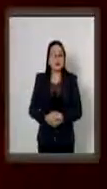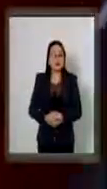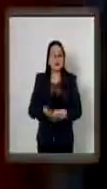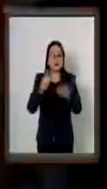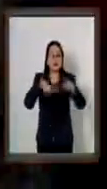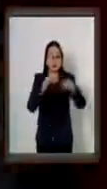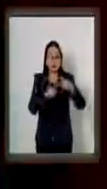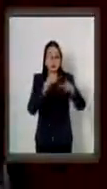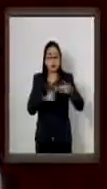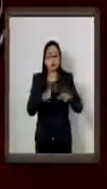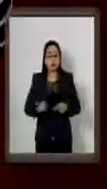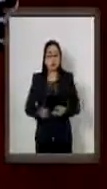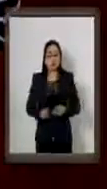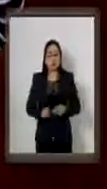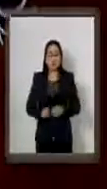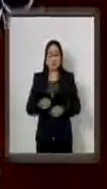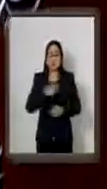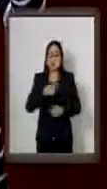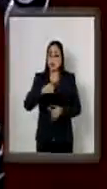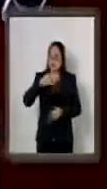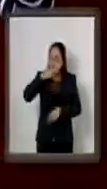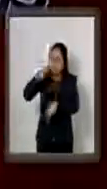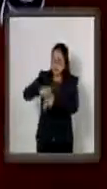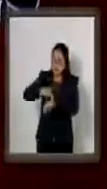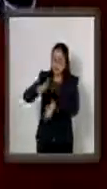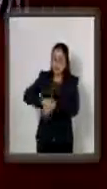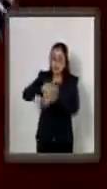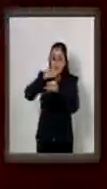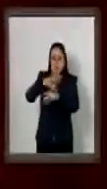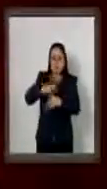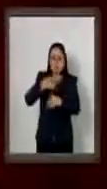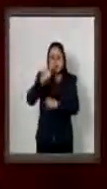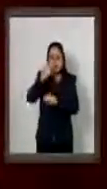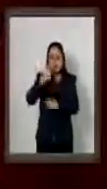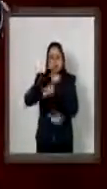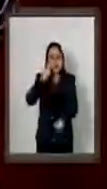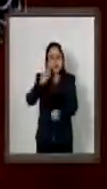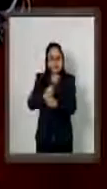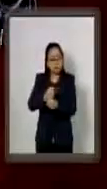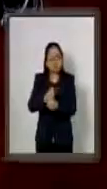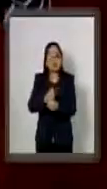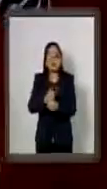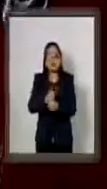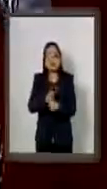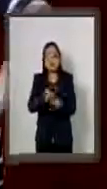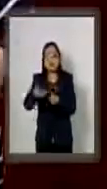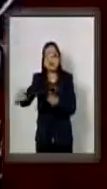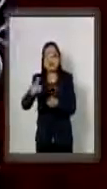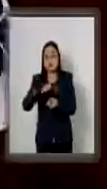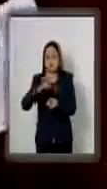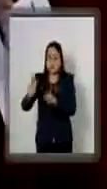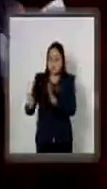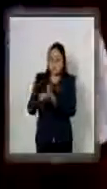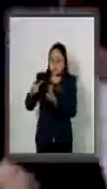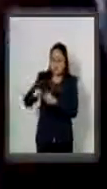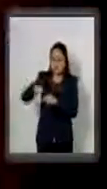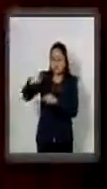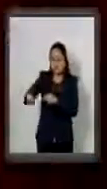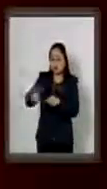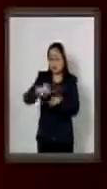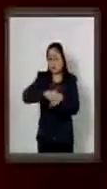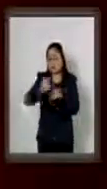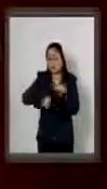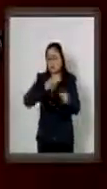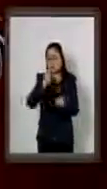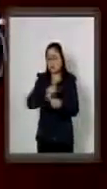Dos, emitir una declaratoria por un año y emitir otra al año